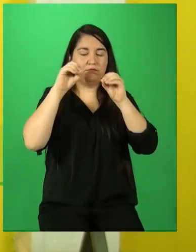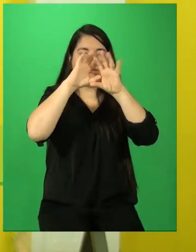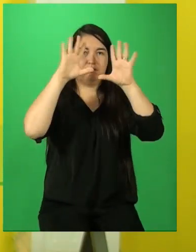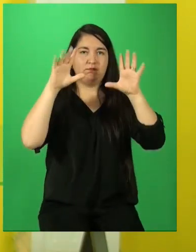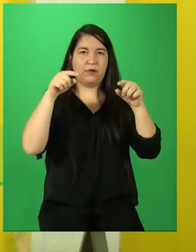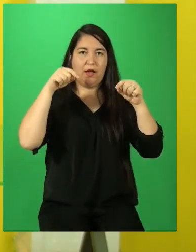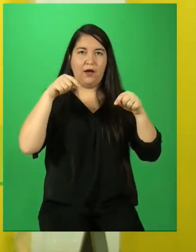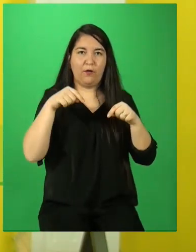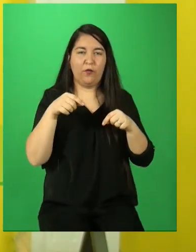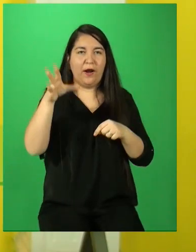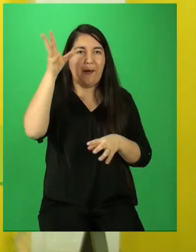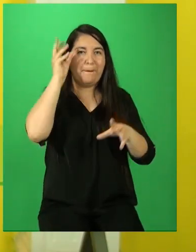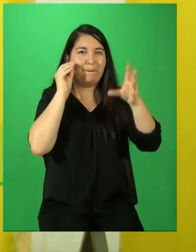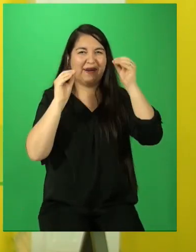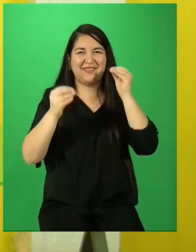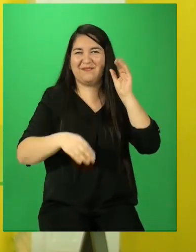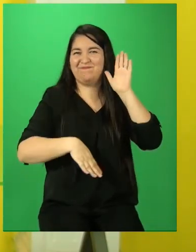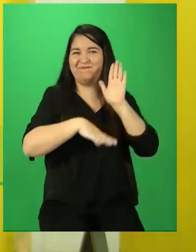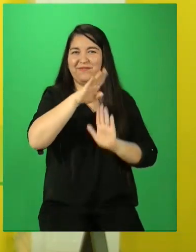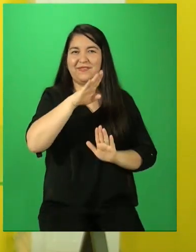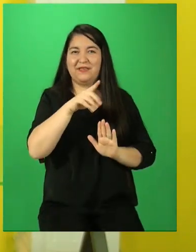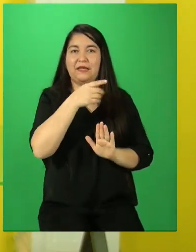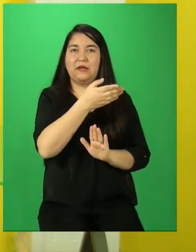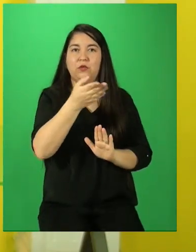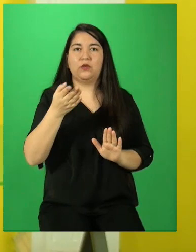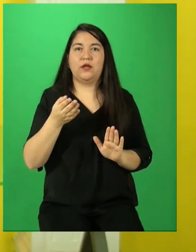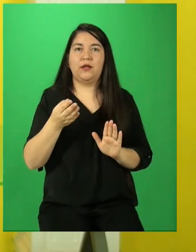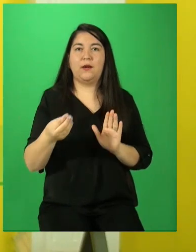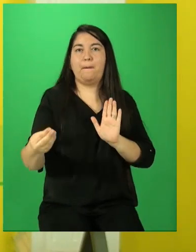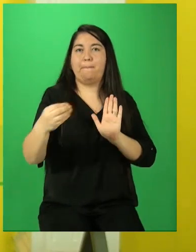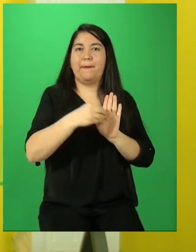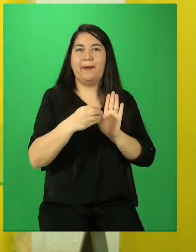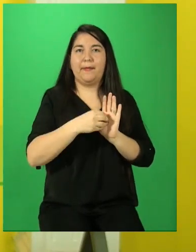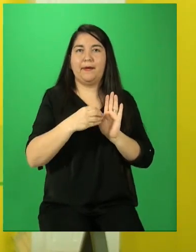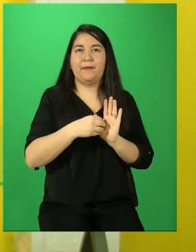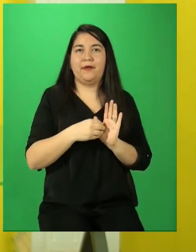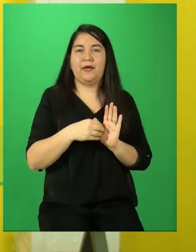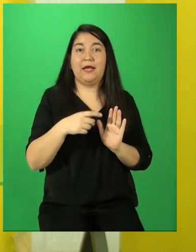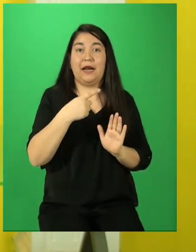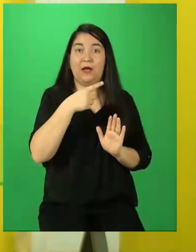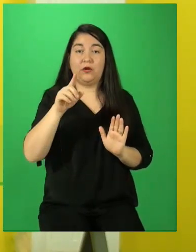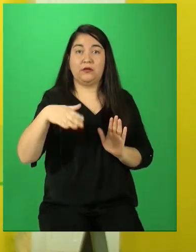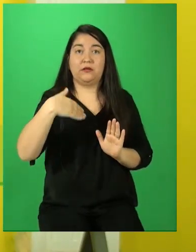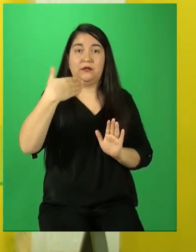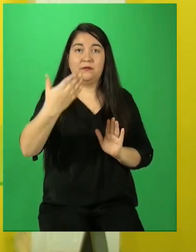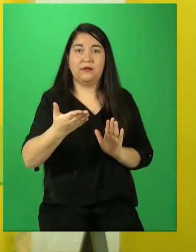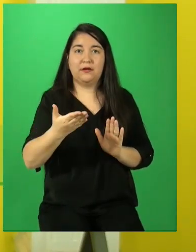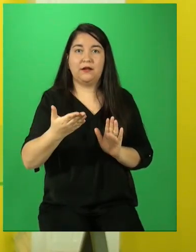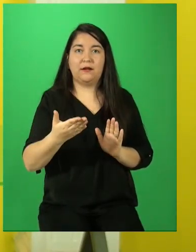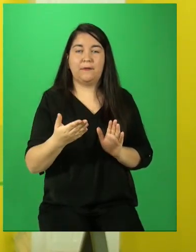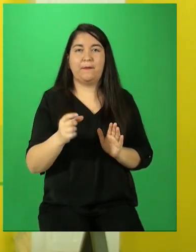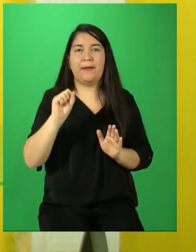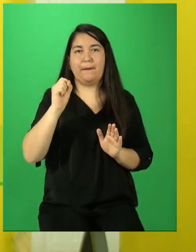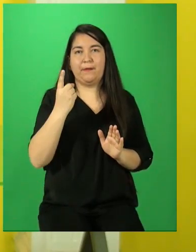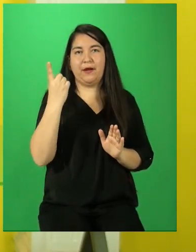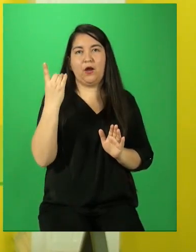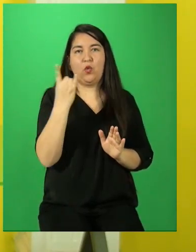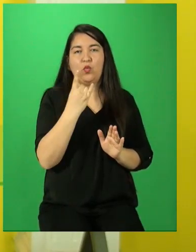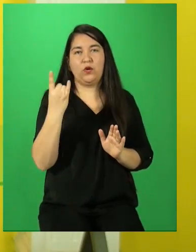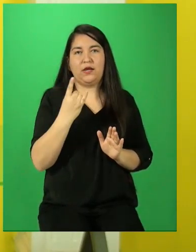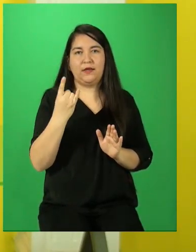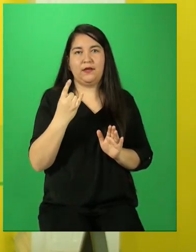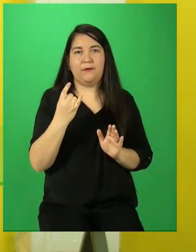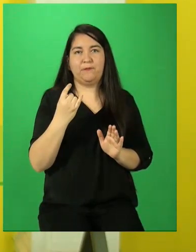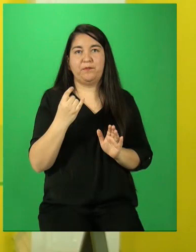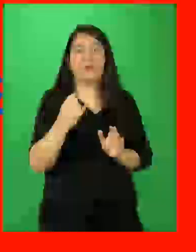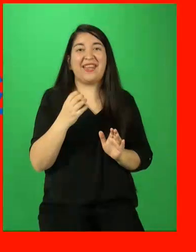actualizado todos sus conocimientos para poder integrarnos de lleno en la próxima clase a la primera unidad, que es